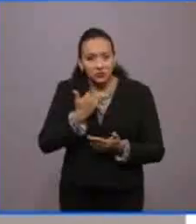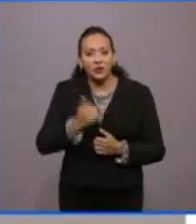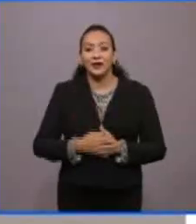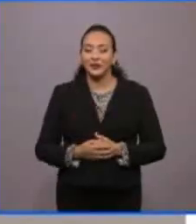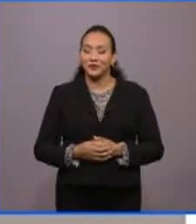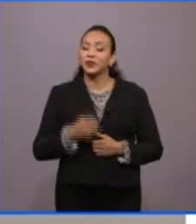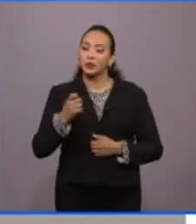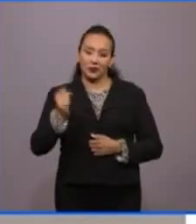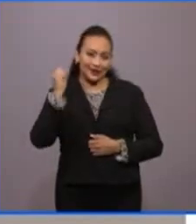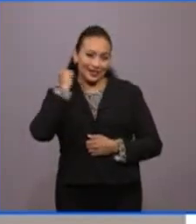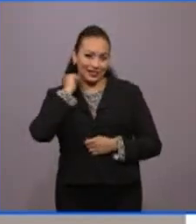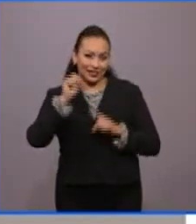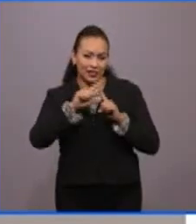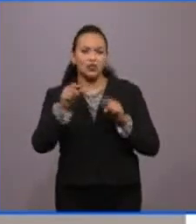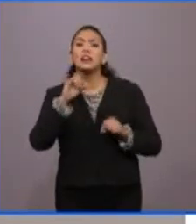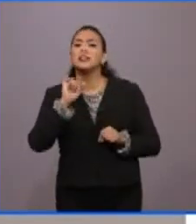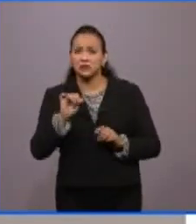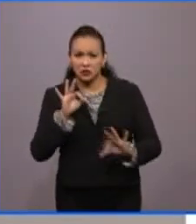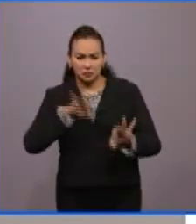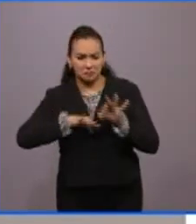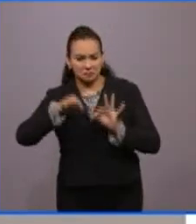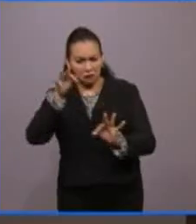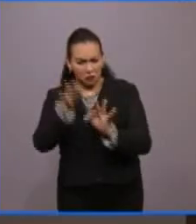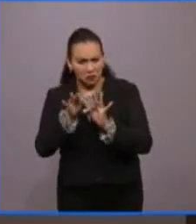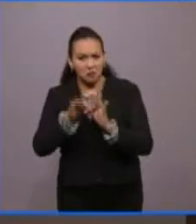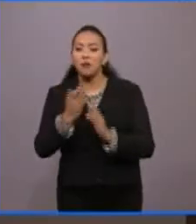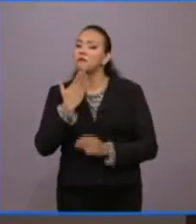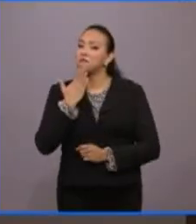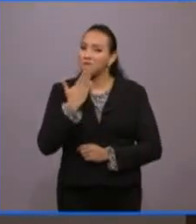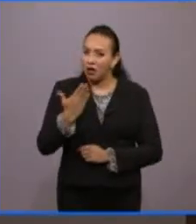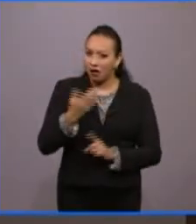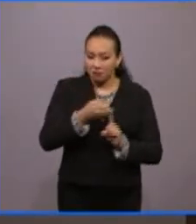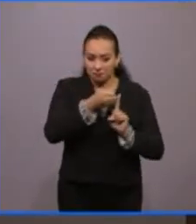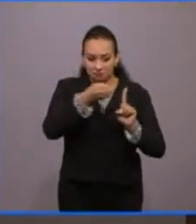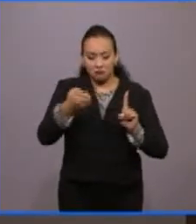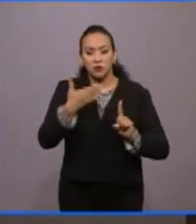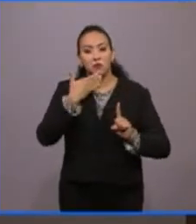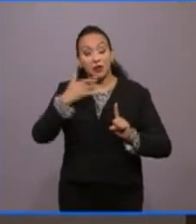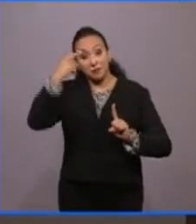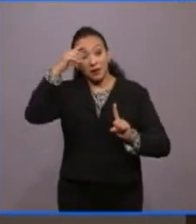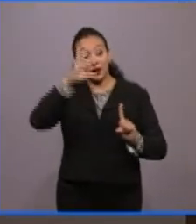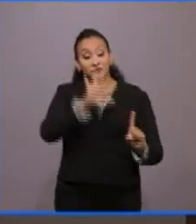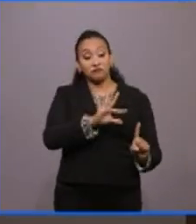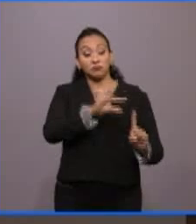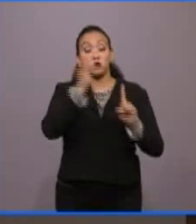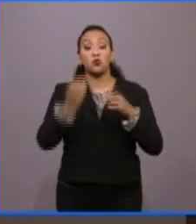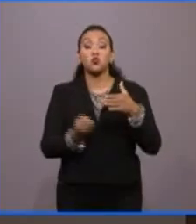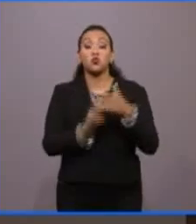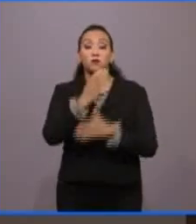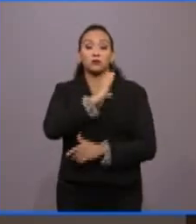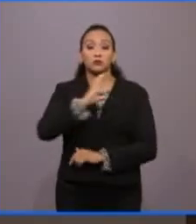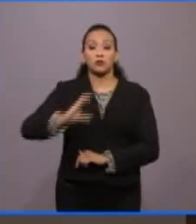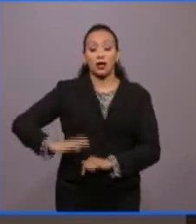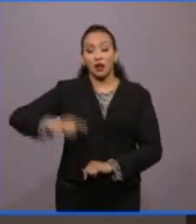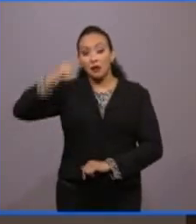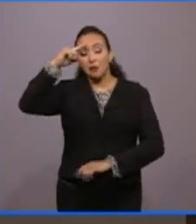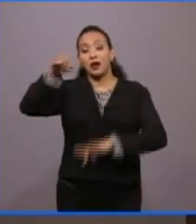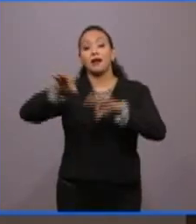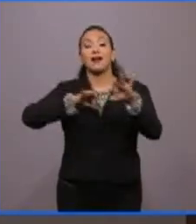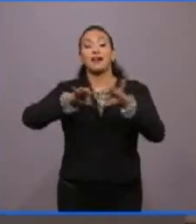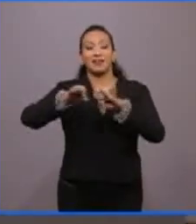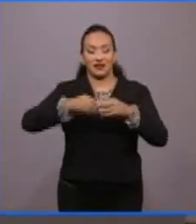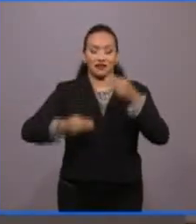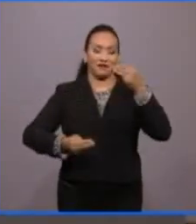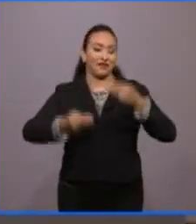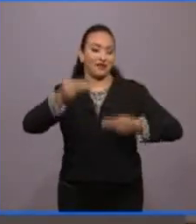el Pleno del Senado cumplieron con lo establecido en el marco legal para definir a las posibles personas candidatas a ocupar los cargos de